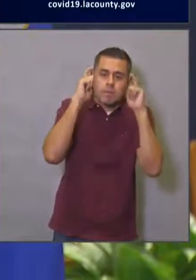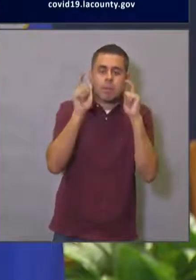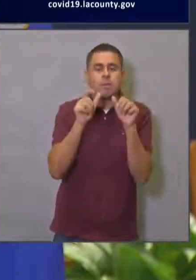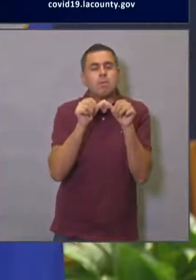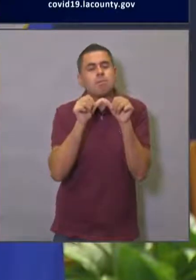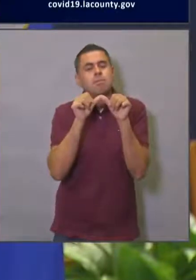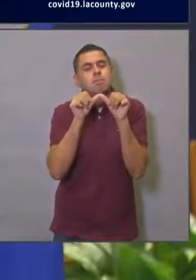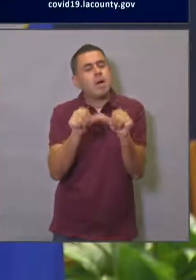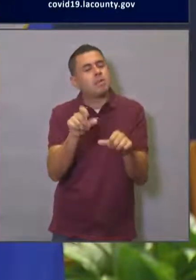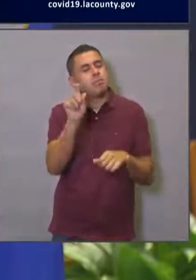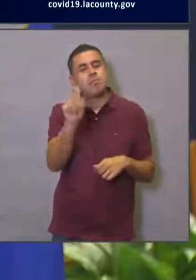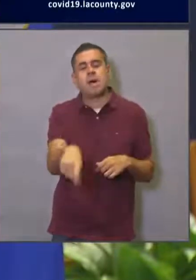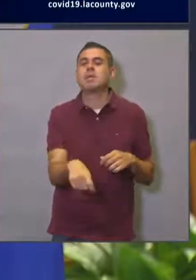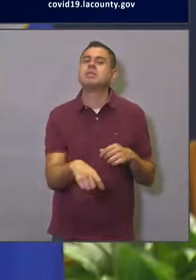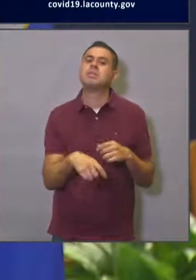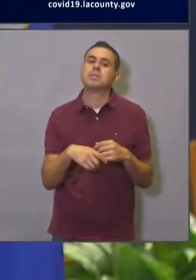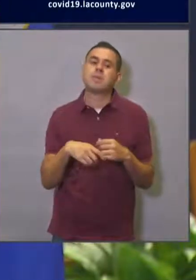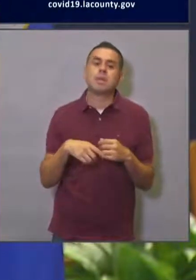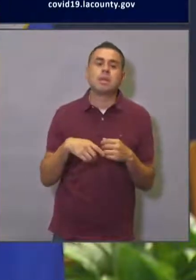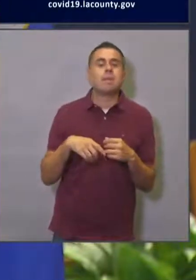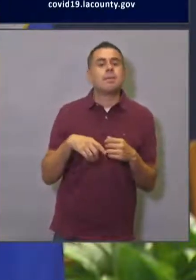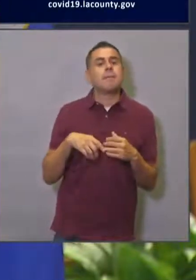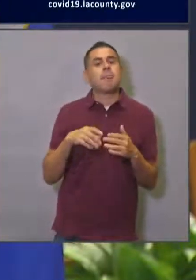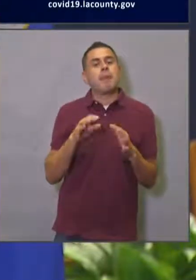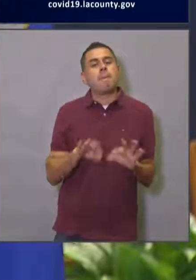por ello usted debe usar una cubierta